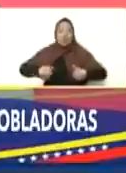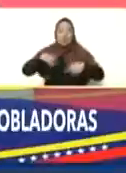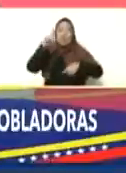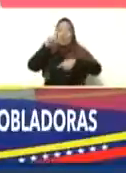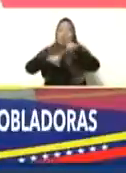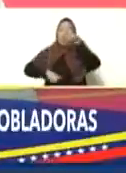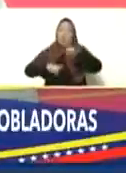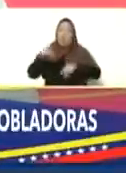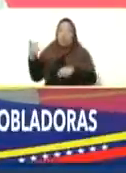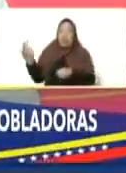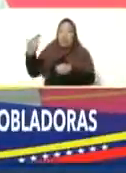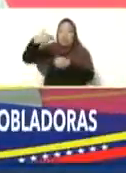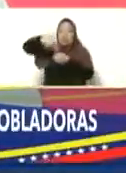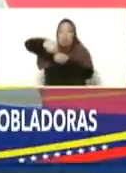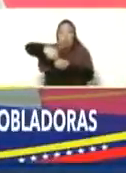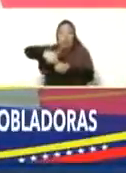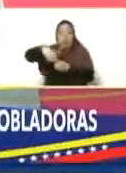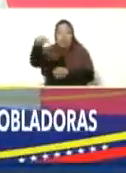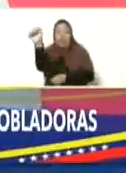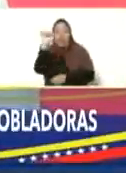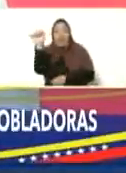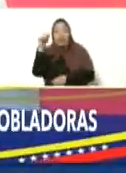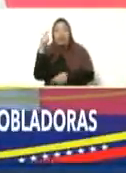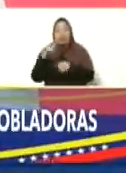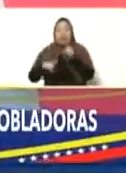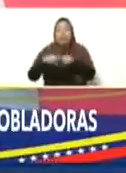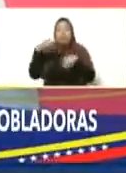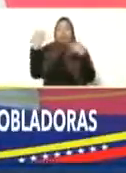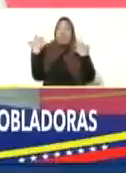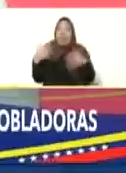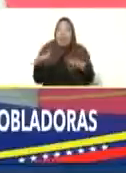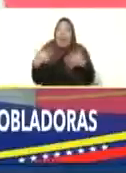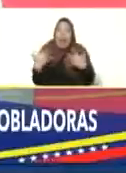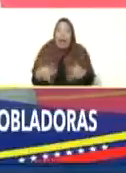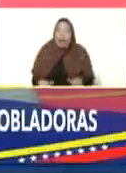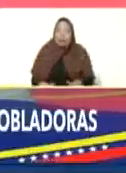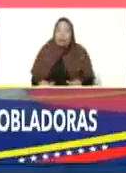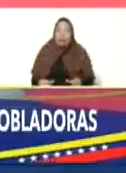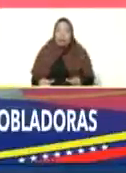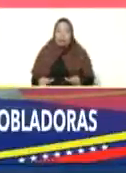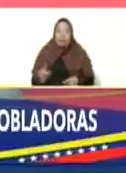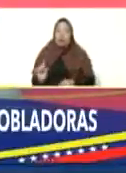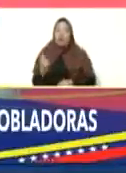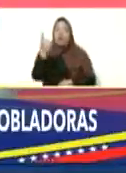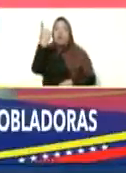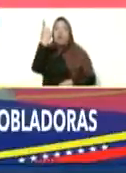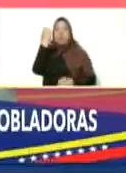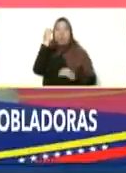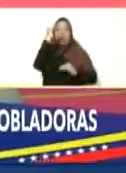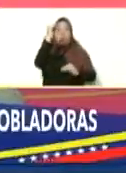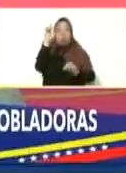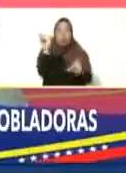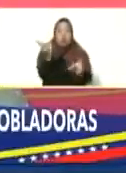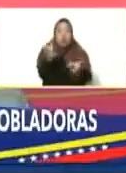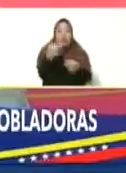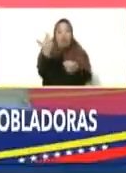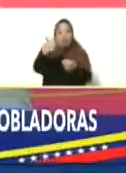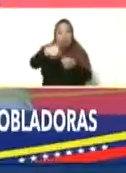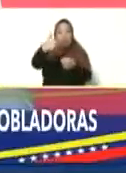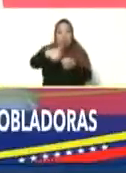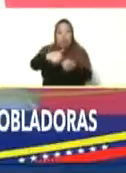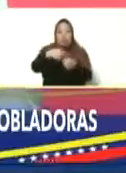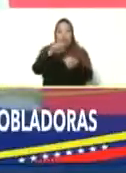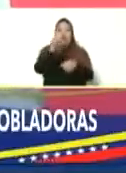los combustibles se pierde de vista un litro de gasolina en eeuu está